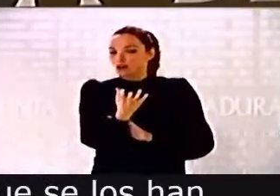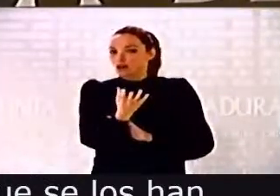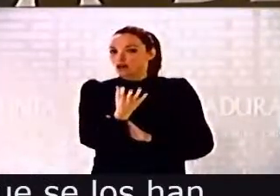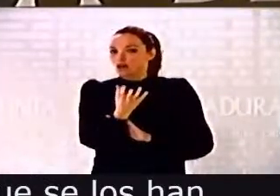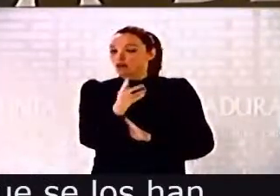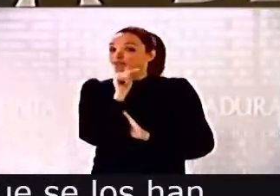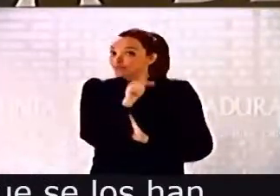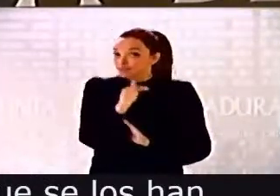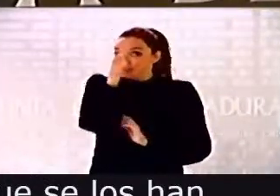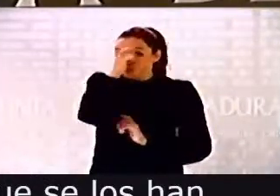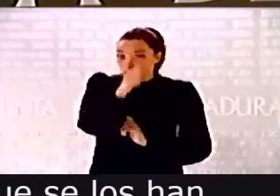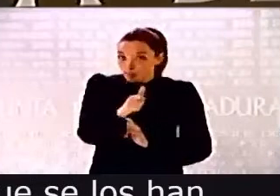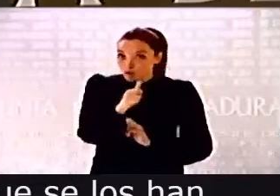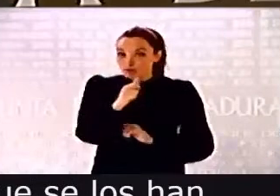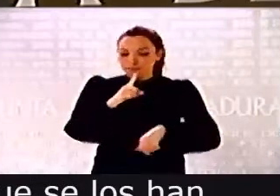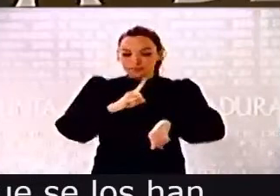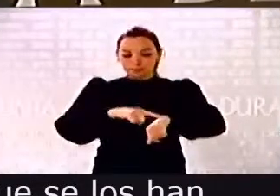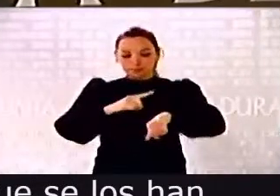vamos a prorrogar